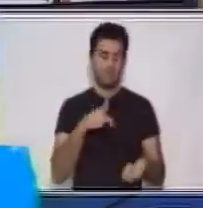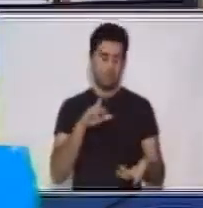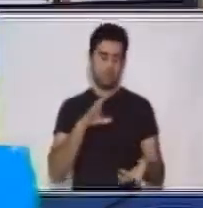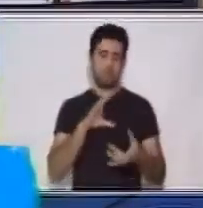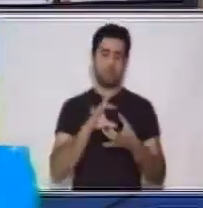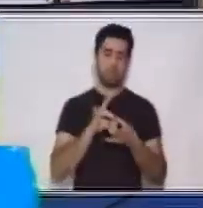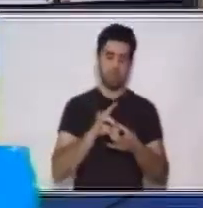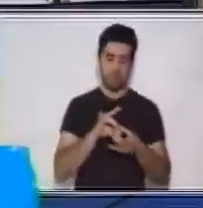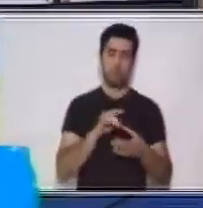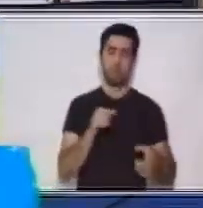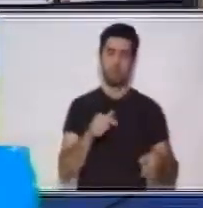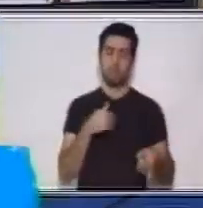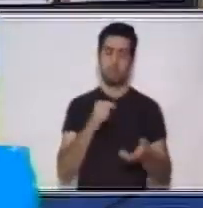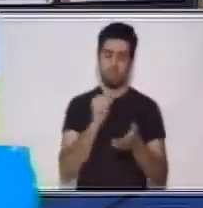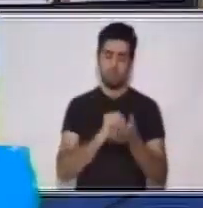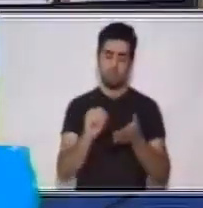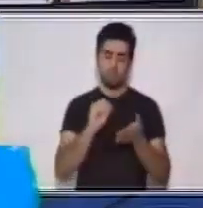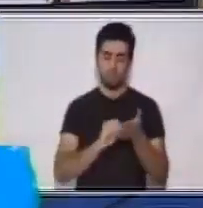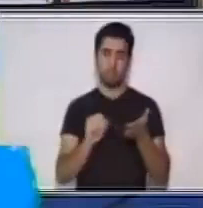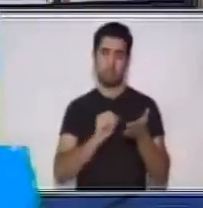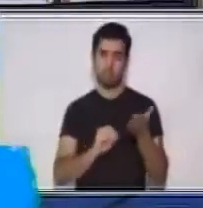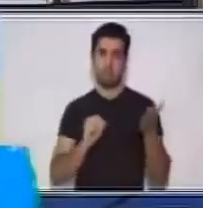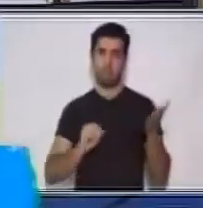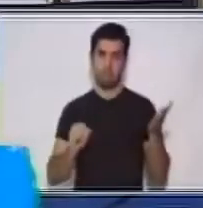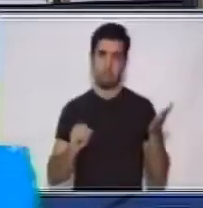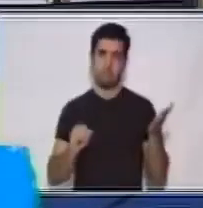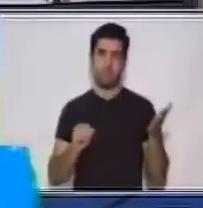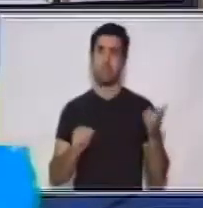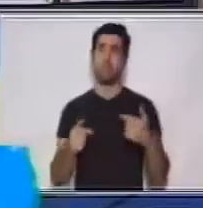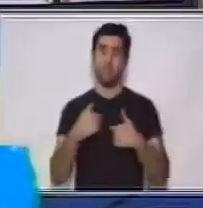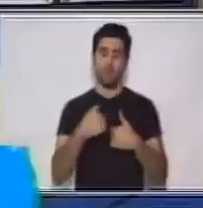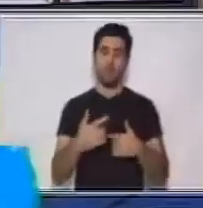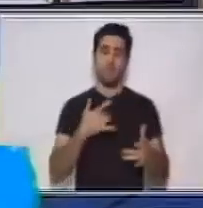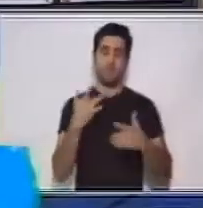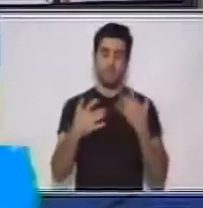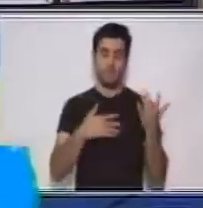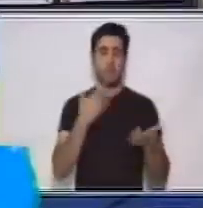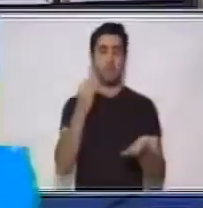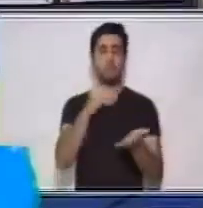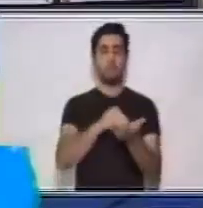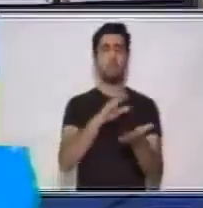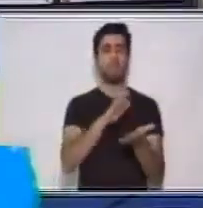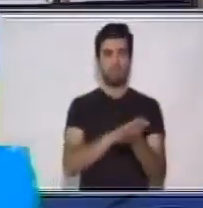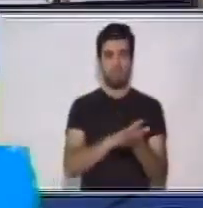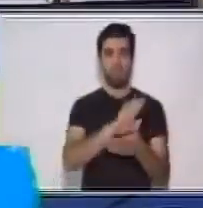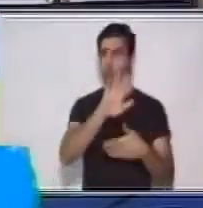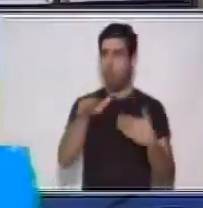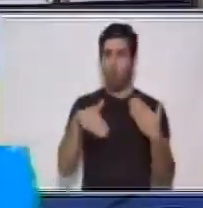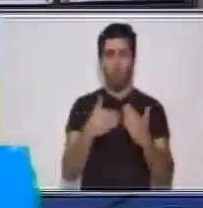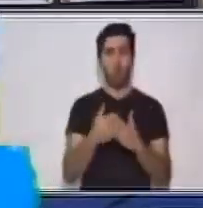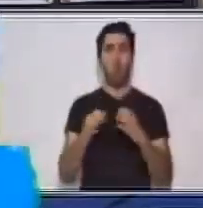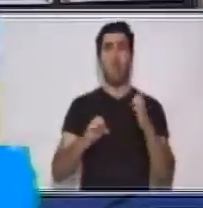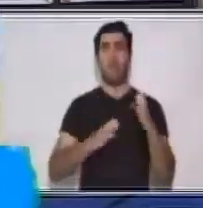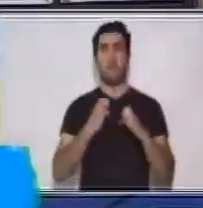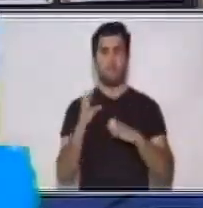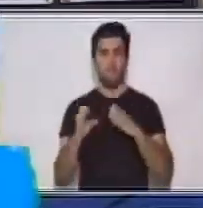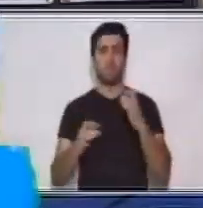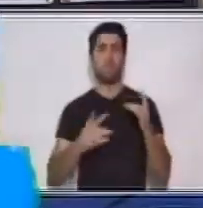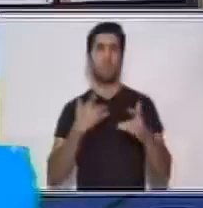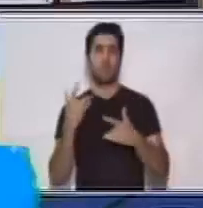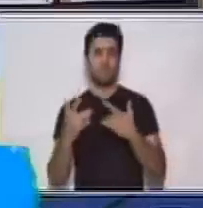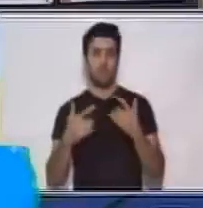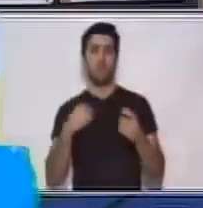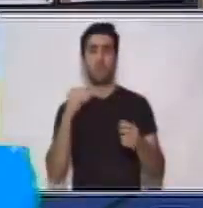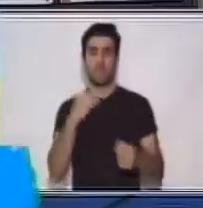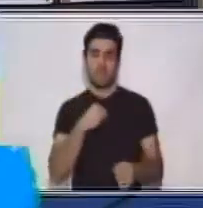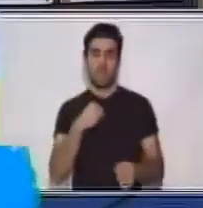escribiendo, es decir, manifiestan a través de los textos de los poemas sus sentimientos, sus emociones, todo lo que quieren pues